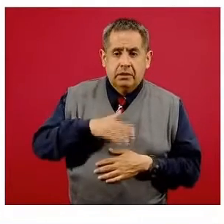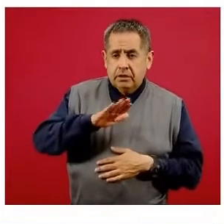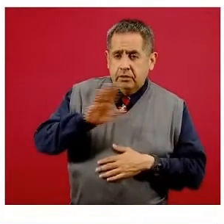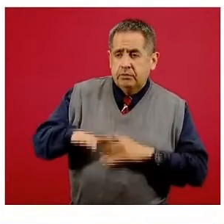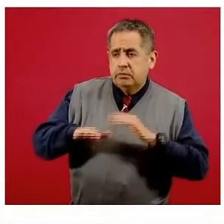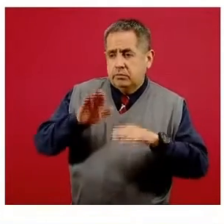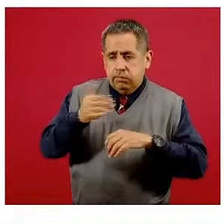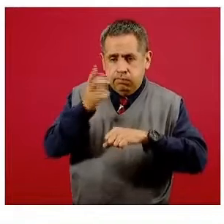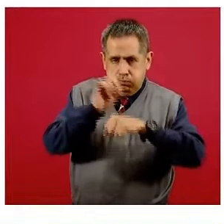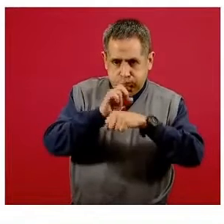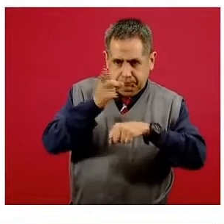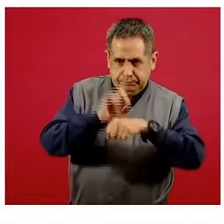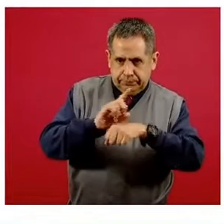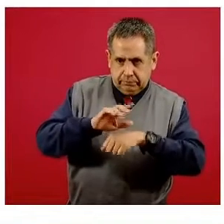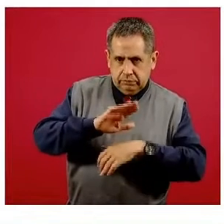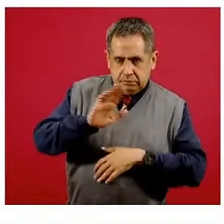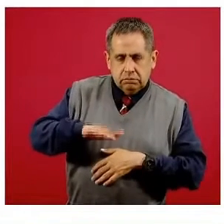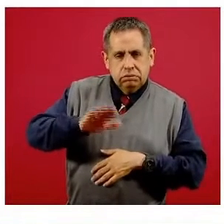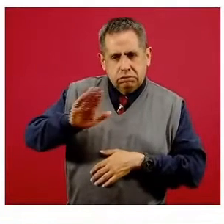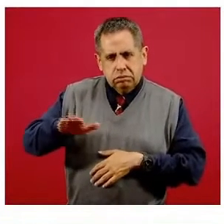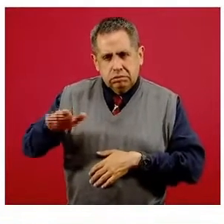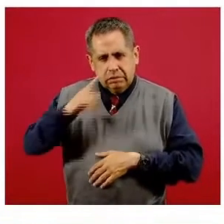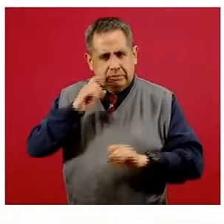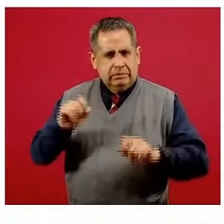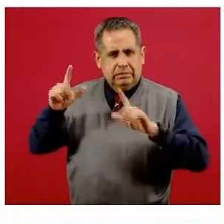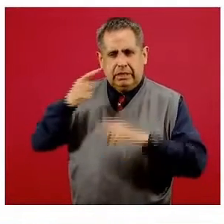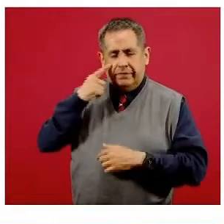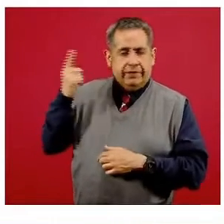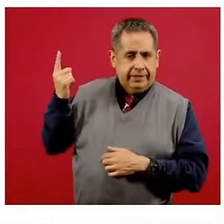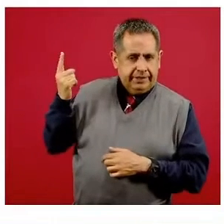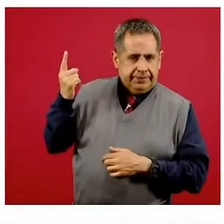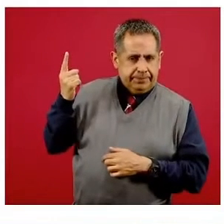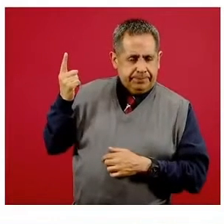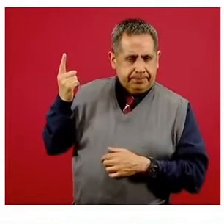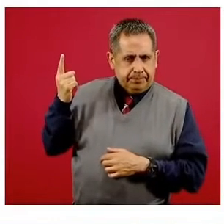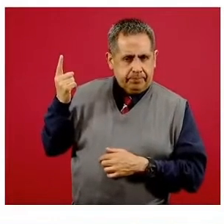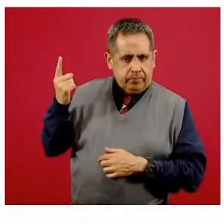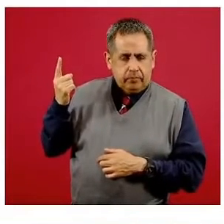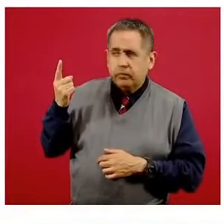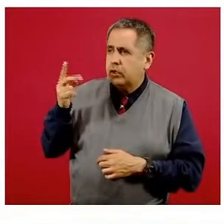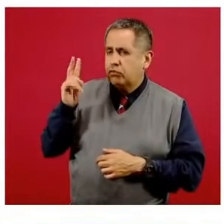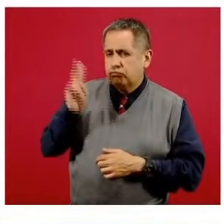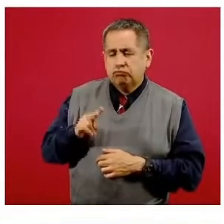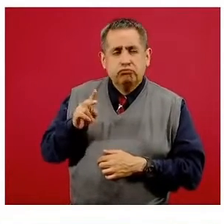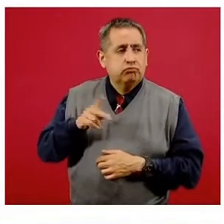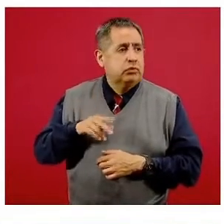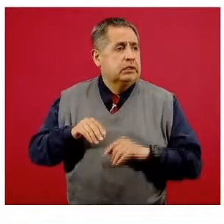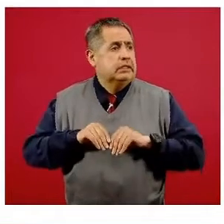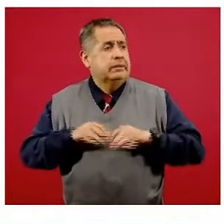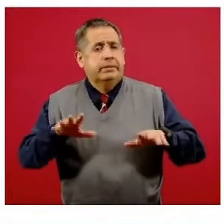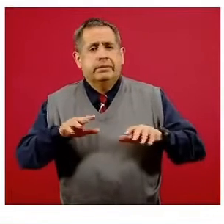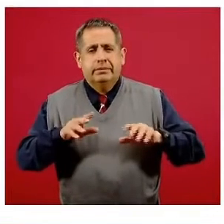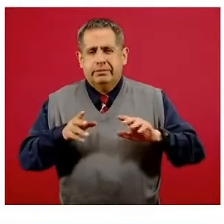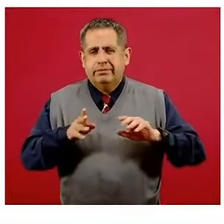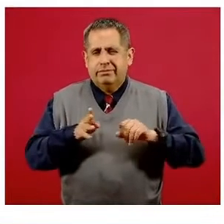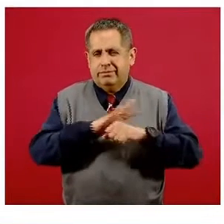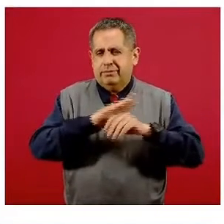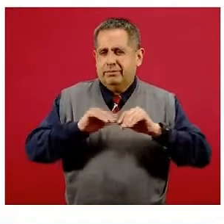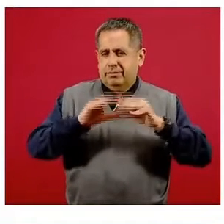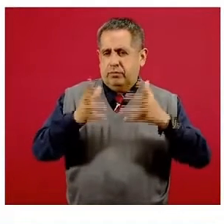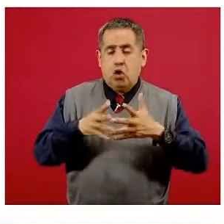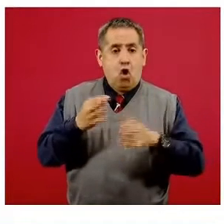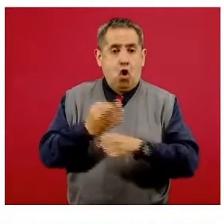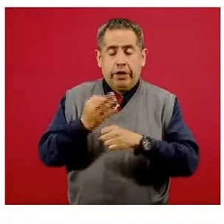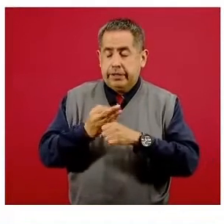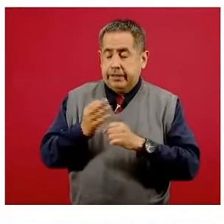por días. Entonces, puse esta transparencia aquí porque en el contexto de la realidad epidemiológica que este gobierno